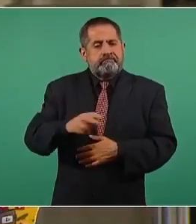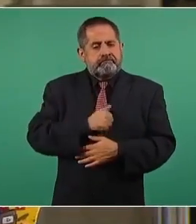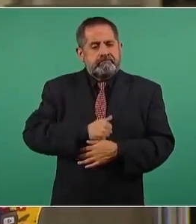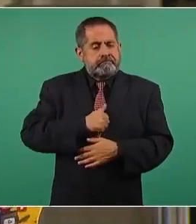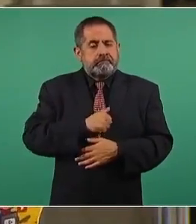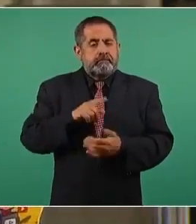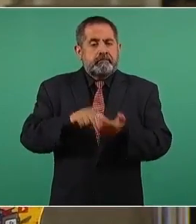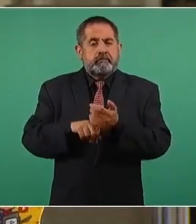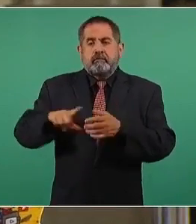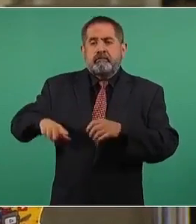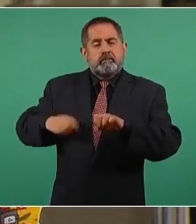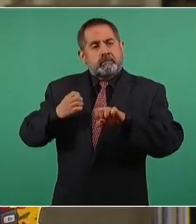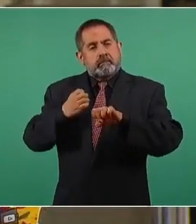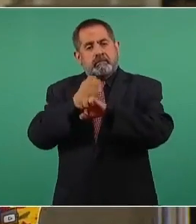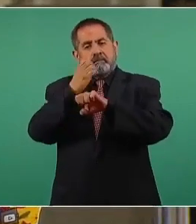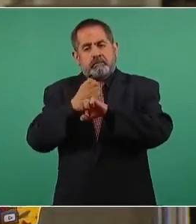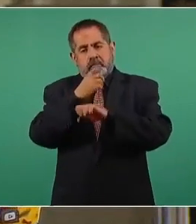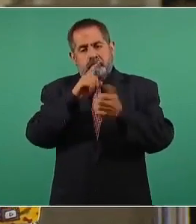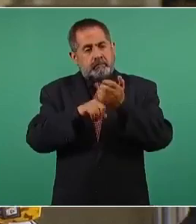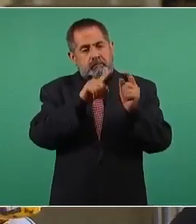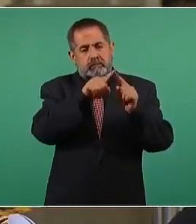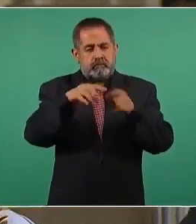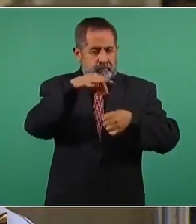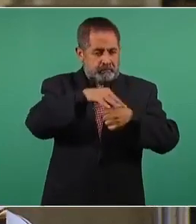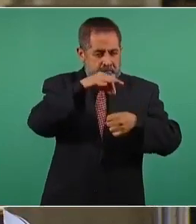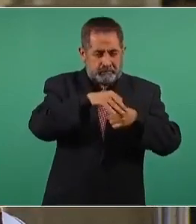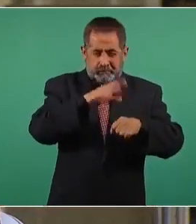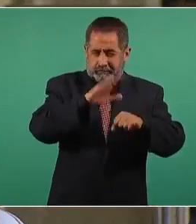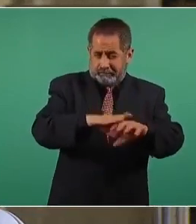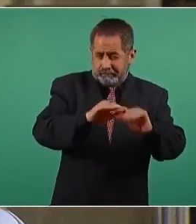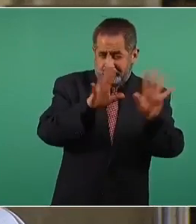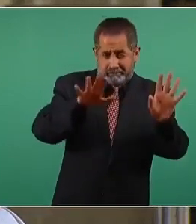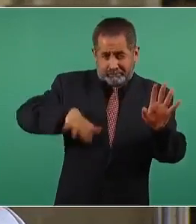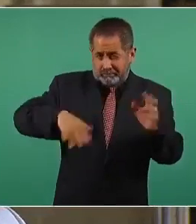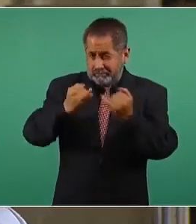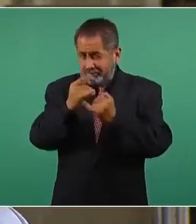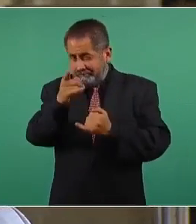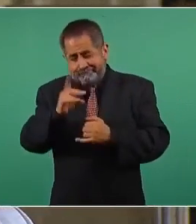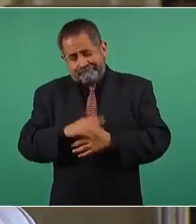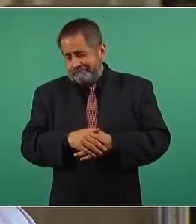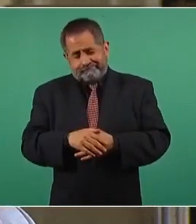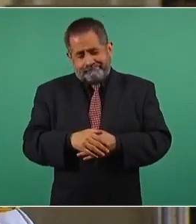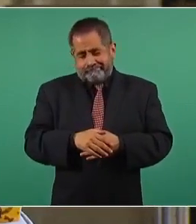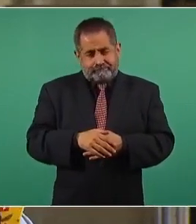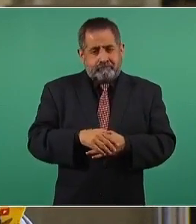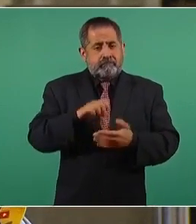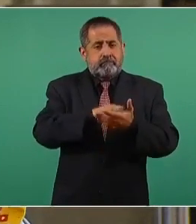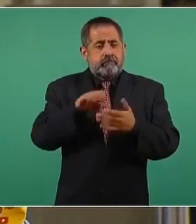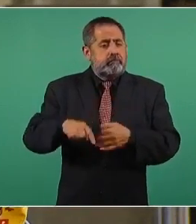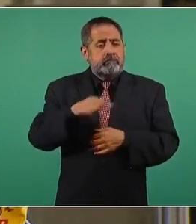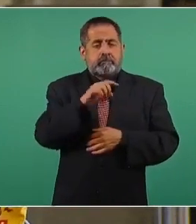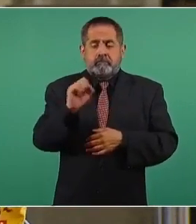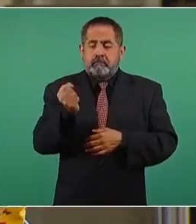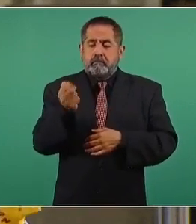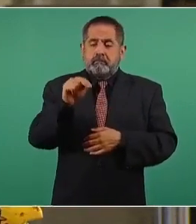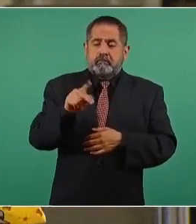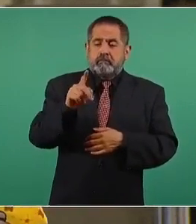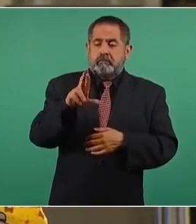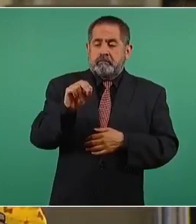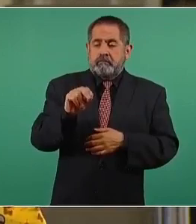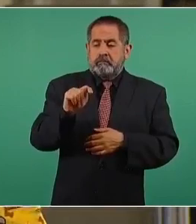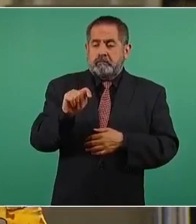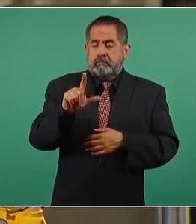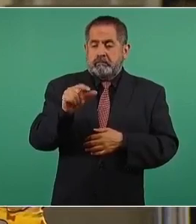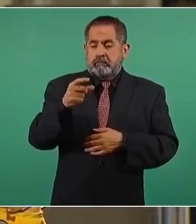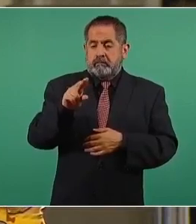en gobiernos estatales las elecciones no se llevaron muy transparente, como usted lo menciona. Tenemos el caso de San Pedro Tlaquepaque,